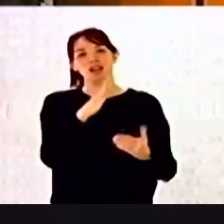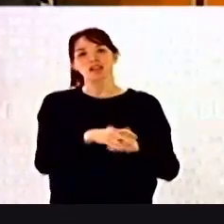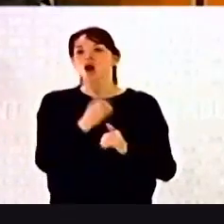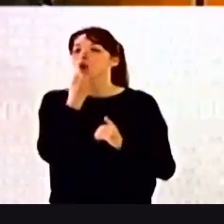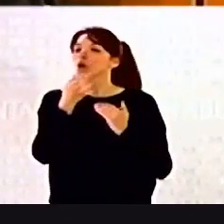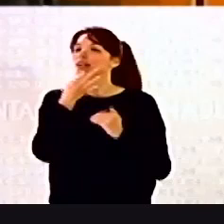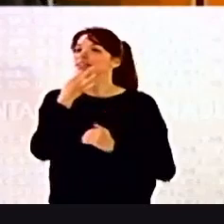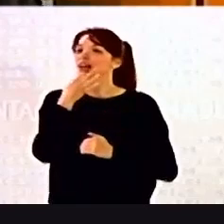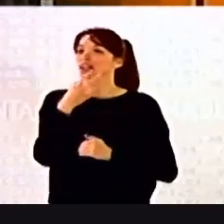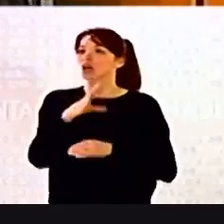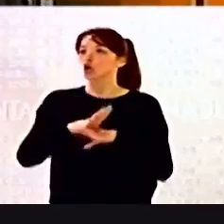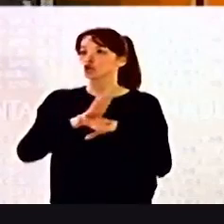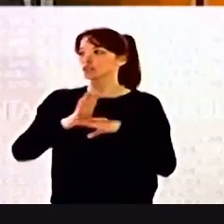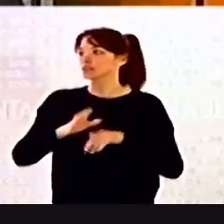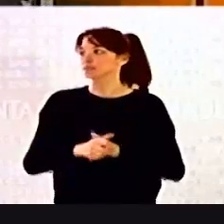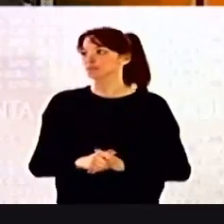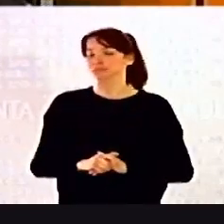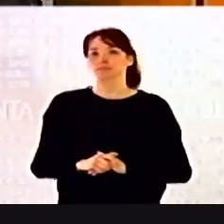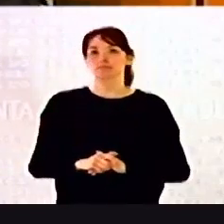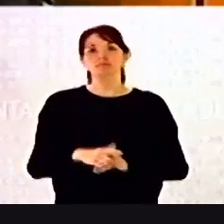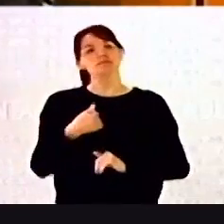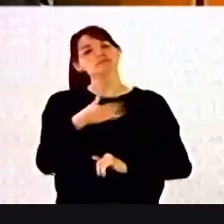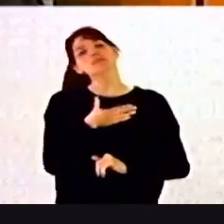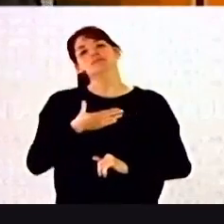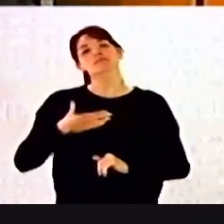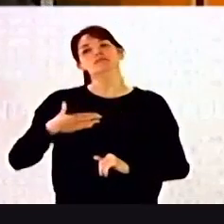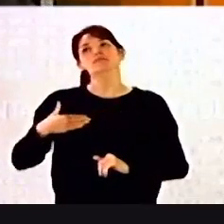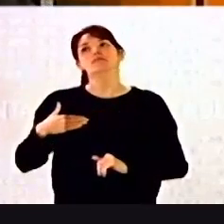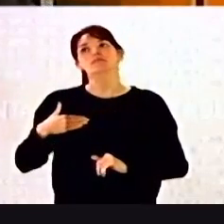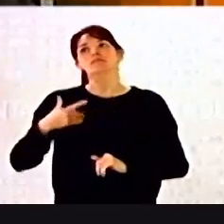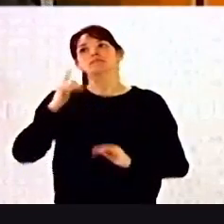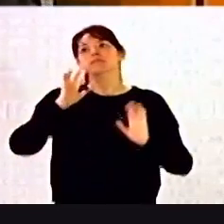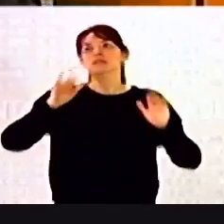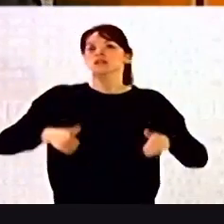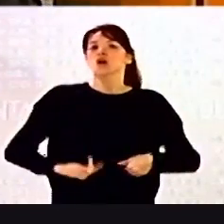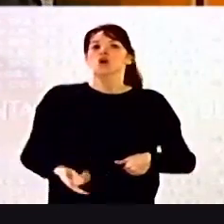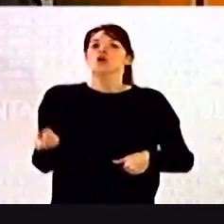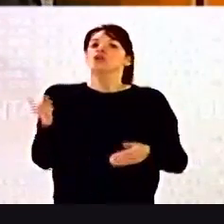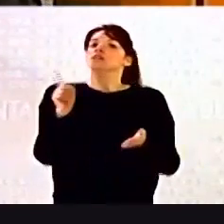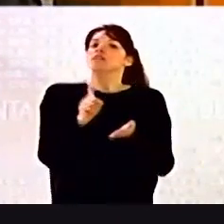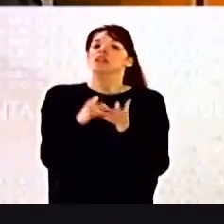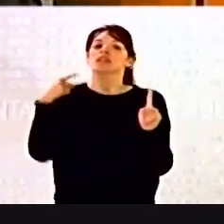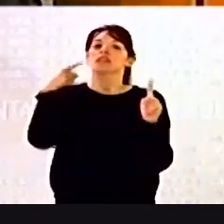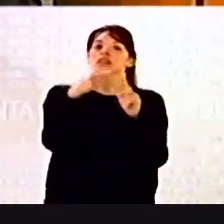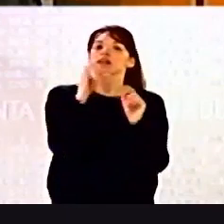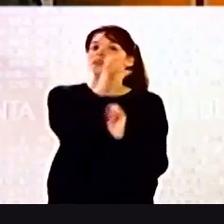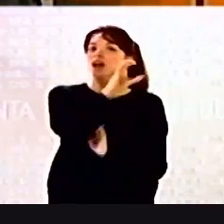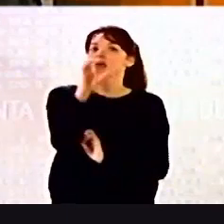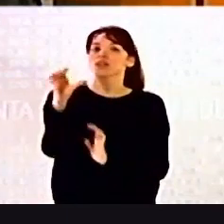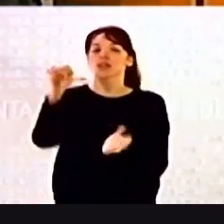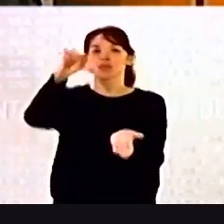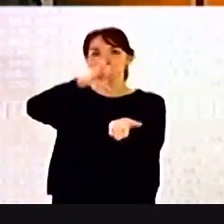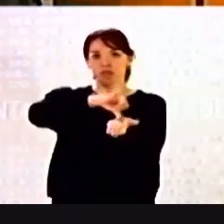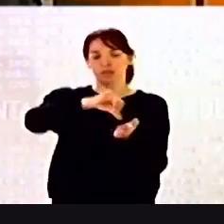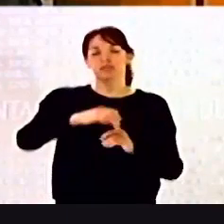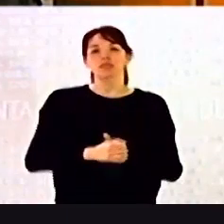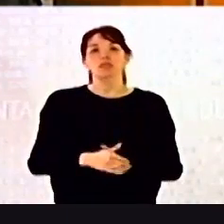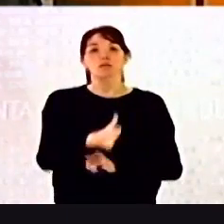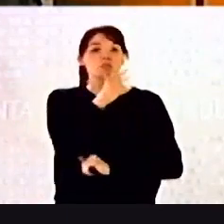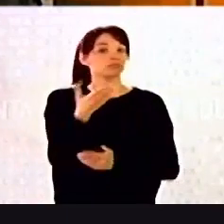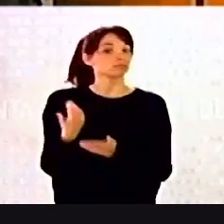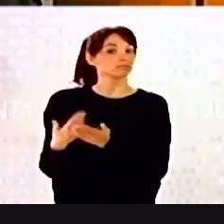consejero. Yo quisiera volver de nuevo a Cáceres, en concreto a Cáceres ciudad, porque según los